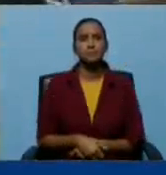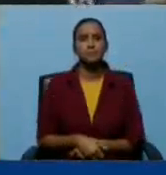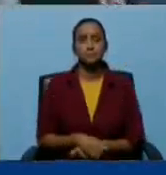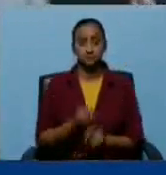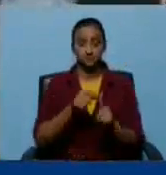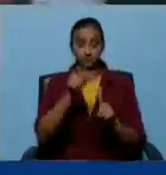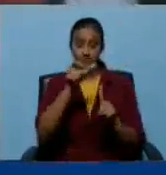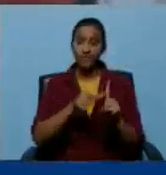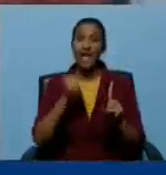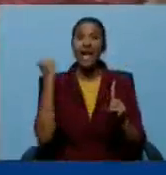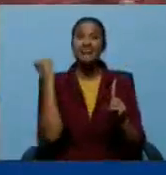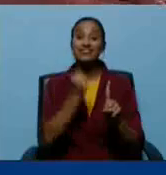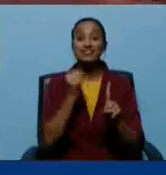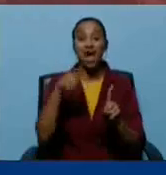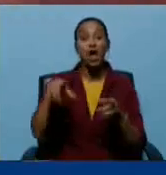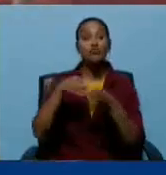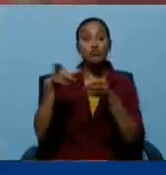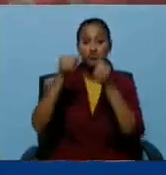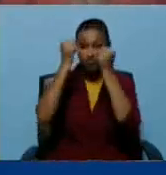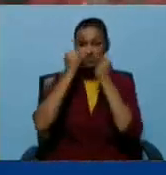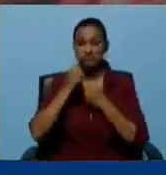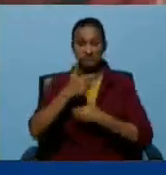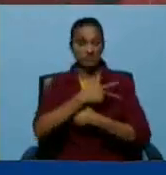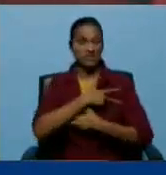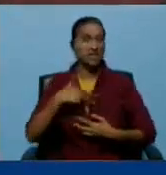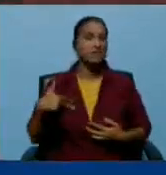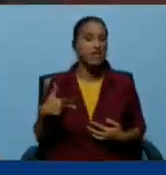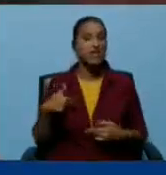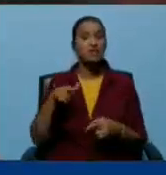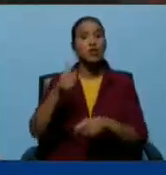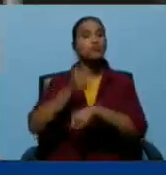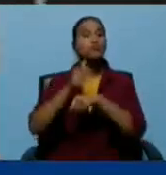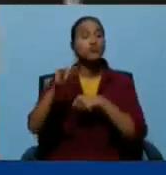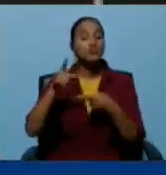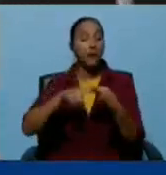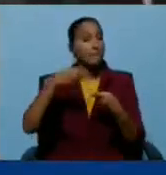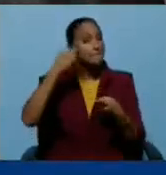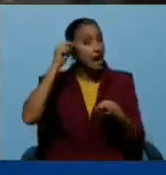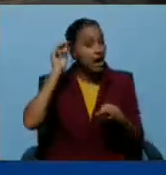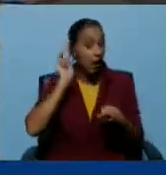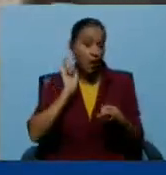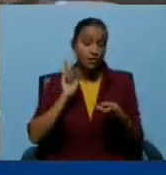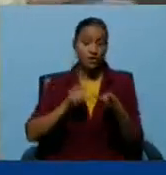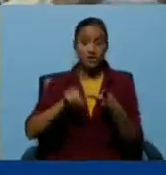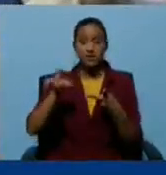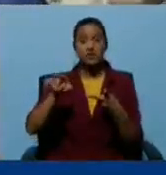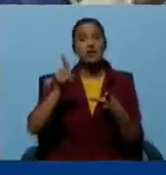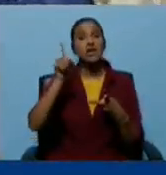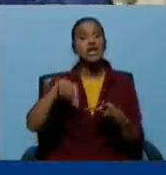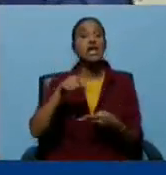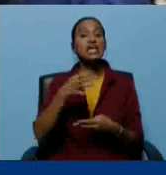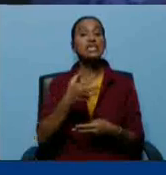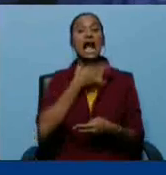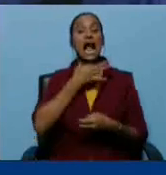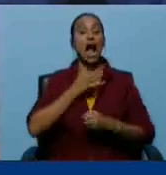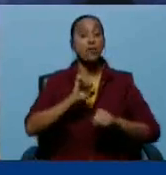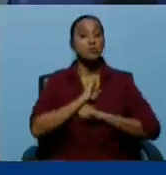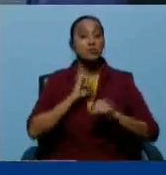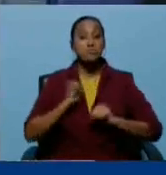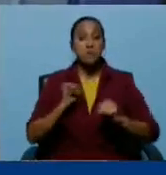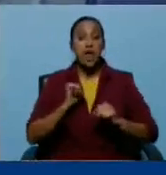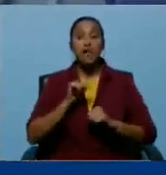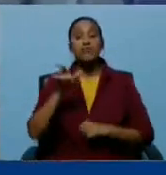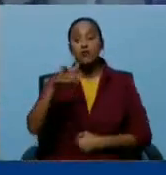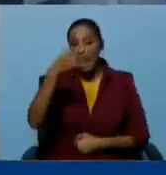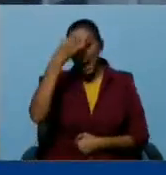Asesinada por los comanditos de María Fascista Machado y del cobarde criminal del mundo González